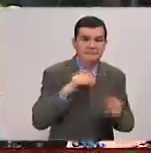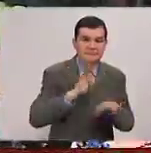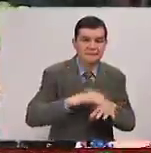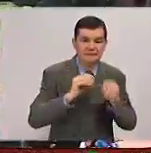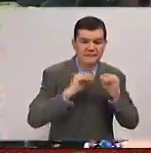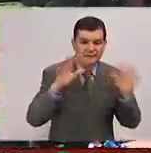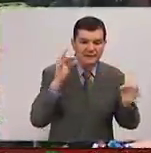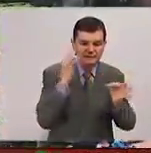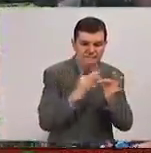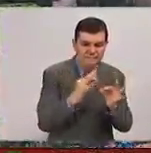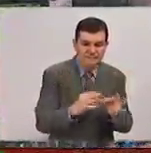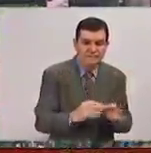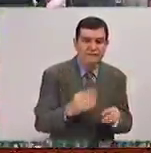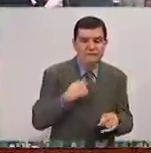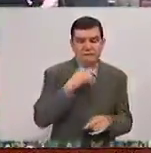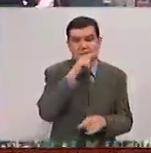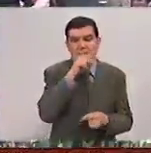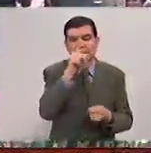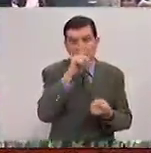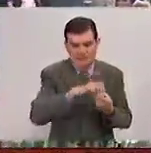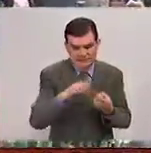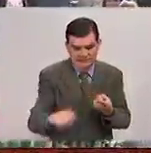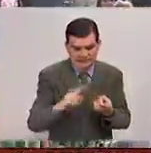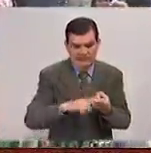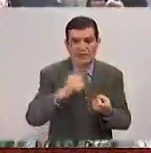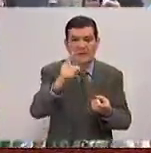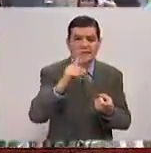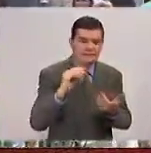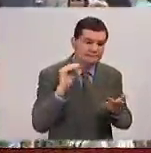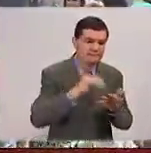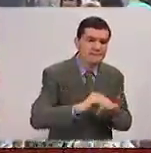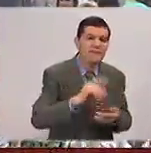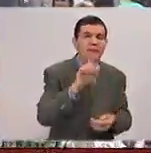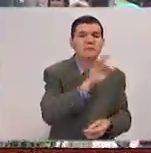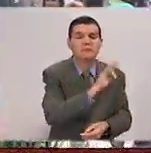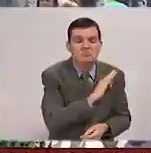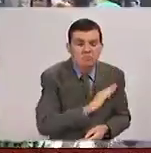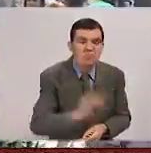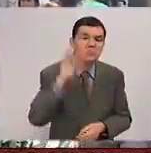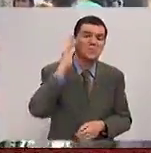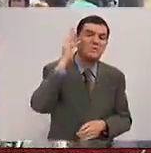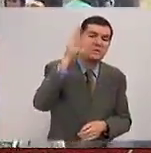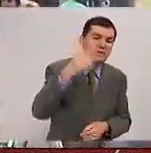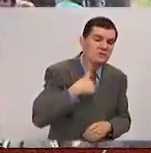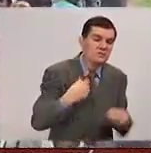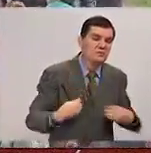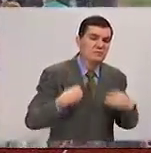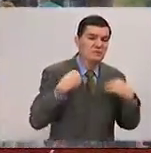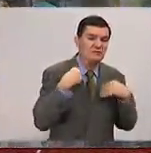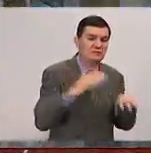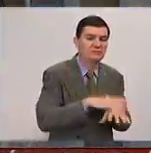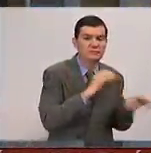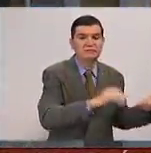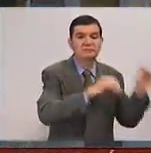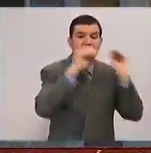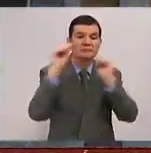mucho más puntual. Nos preocupa, por ejemplo, que frente a la frase de si pudiera, me iría a vivir fuera de México,